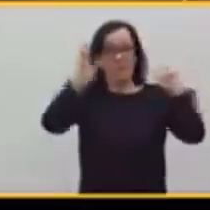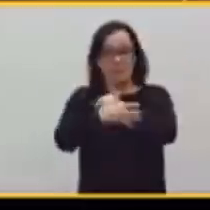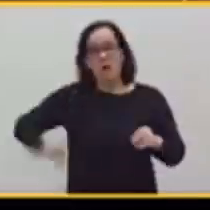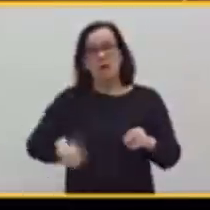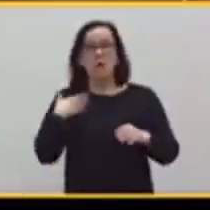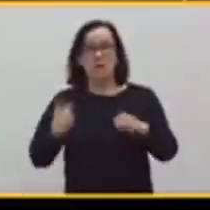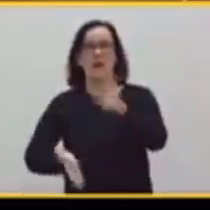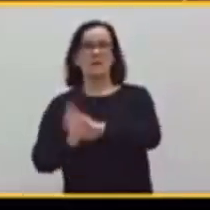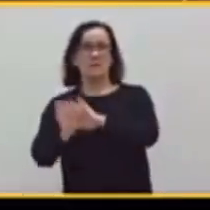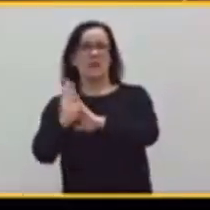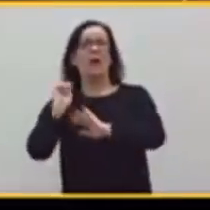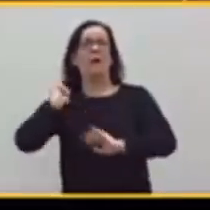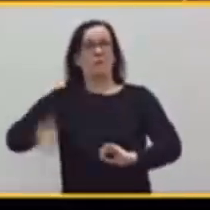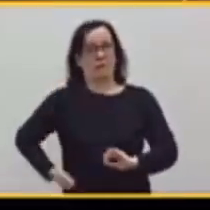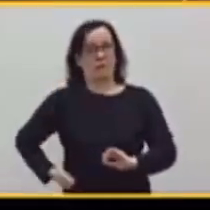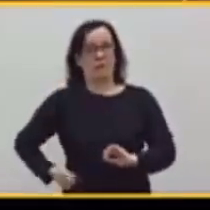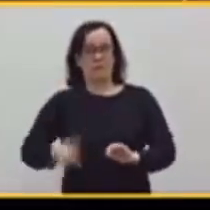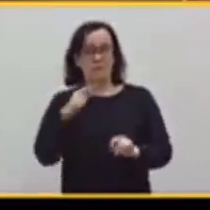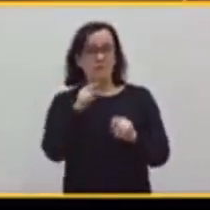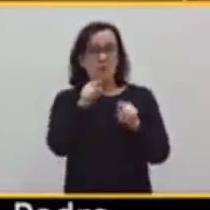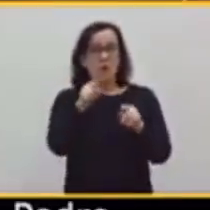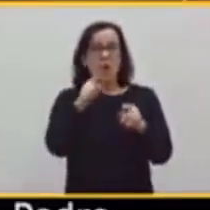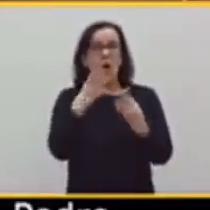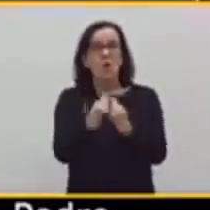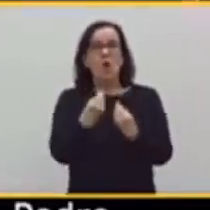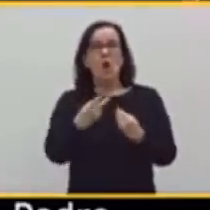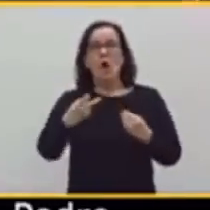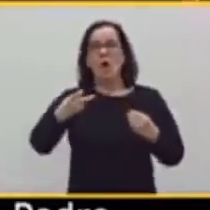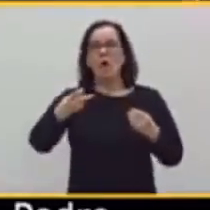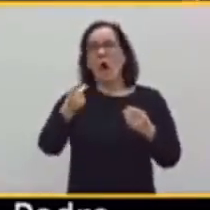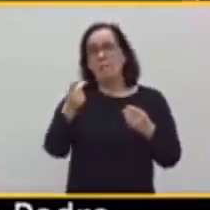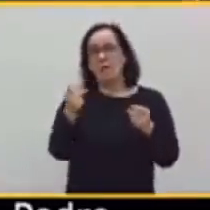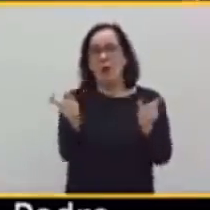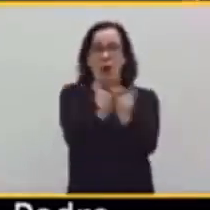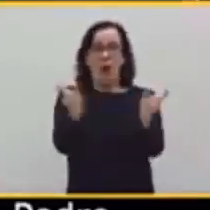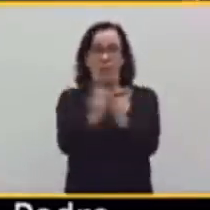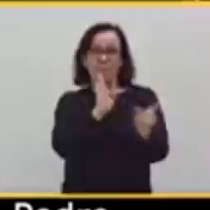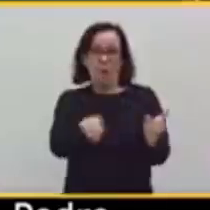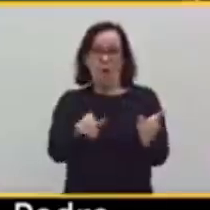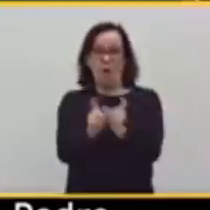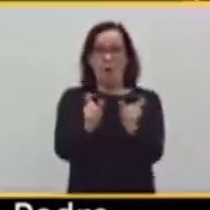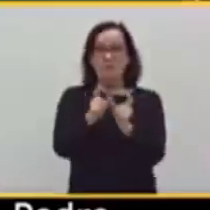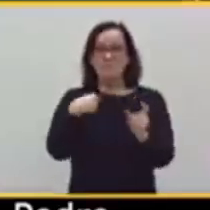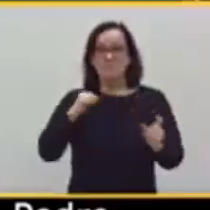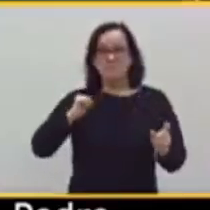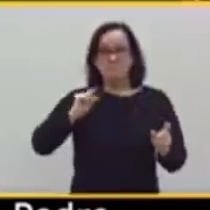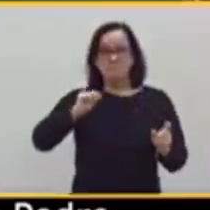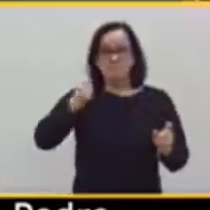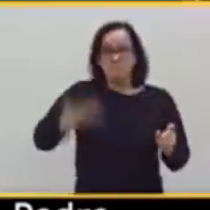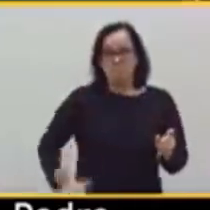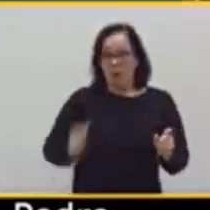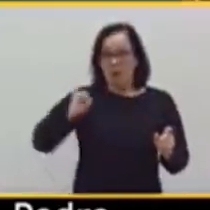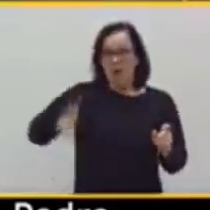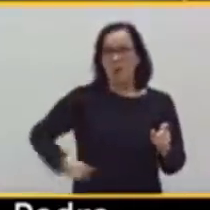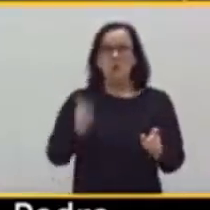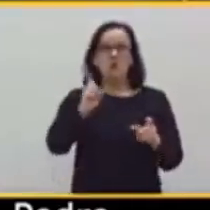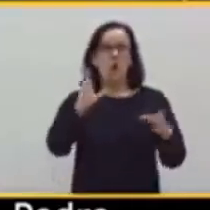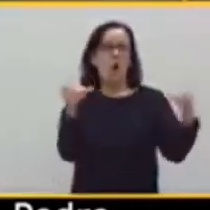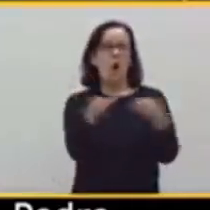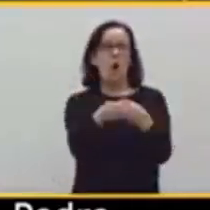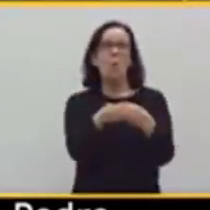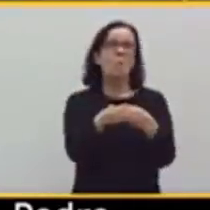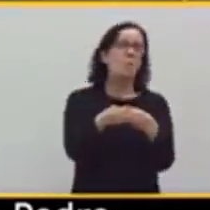siendo ricos. Señoría, ustedes, con sus apellidos compuestos y sus orígenes aristocráticos, no son un partido español.